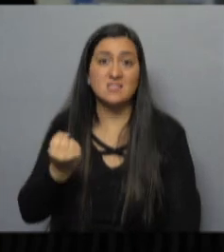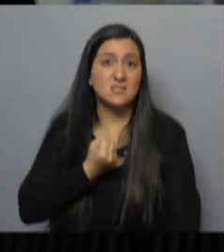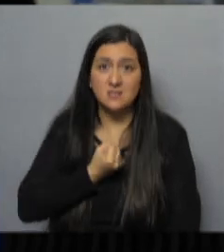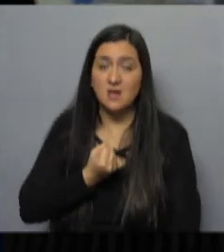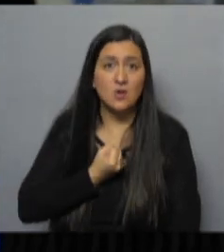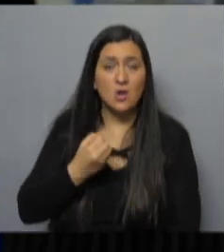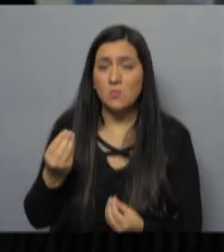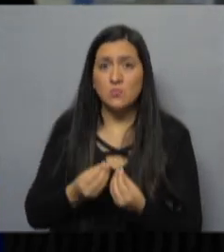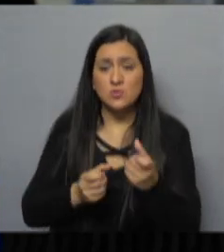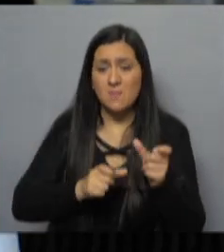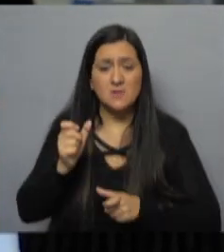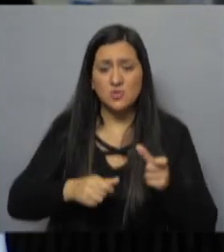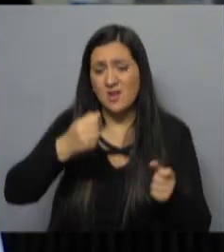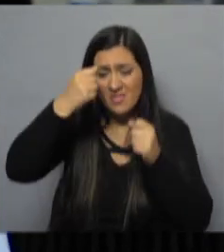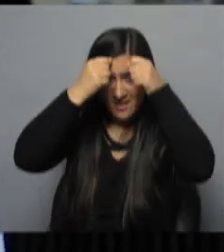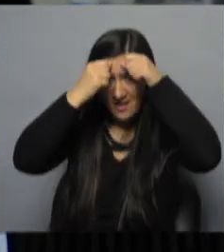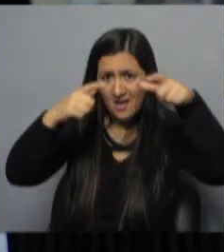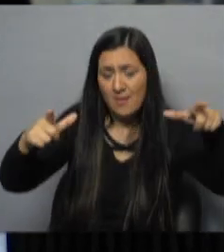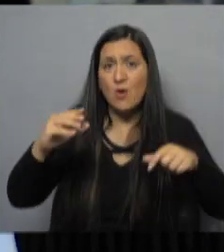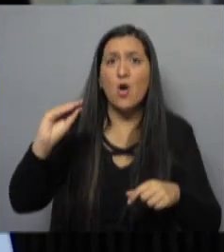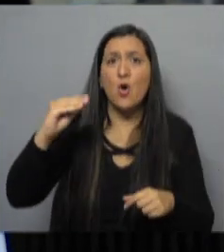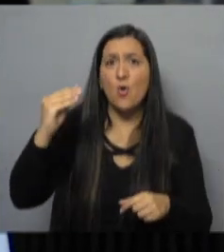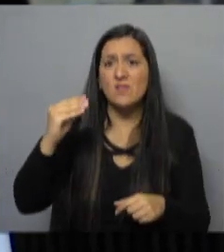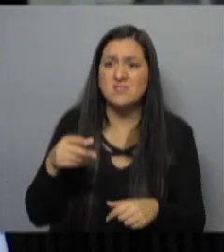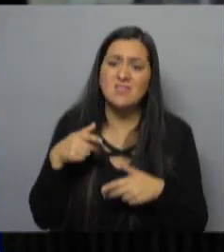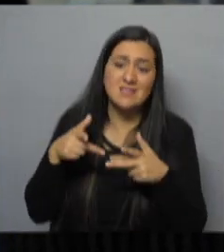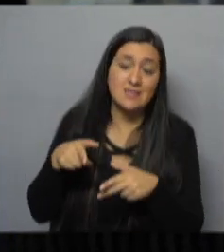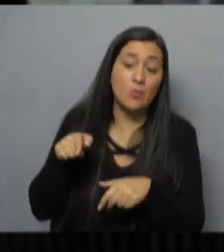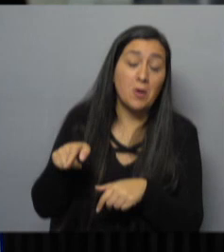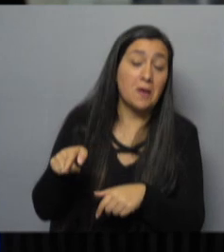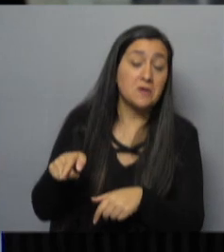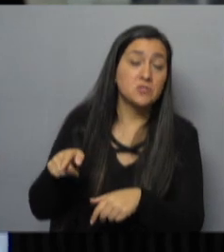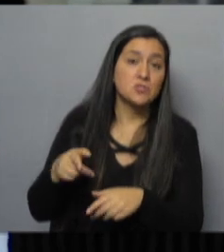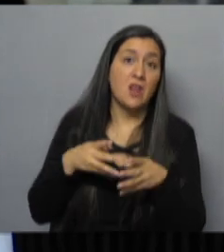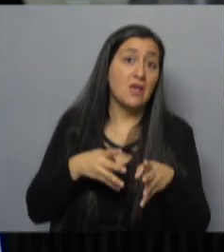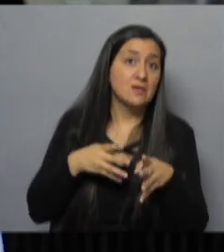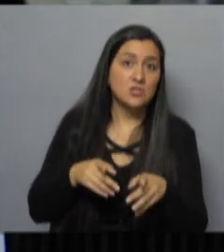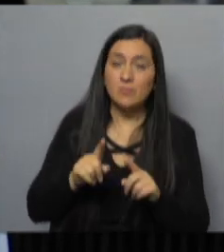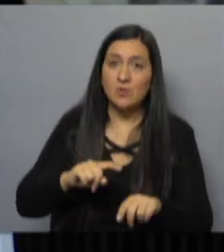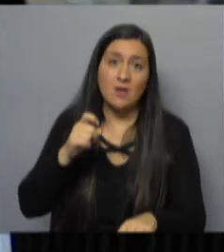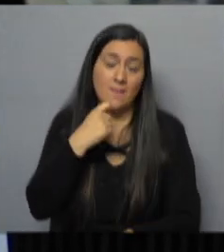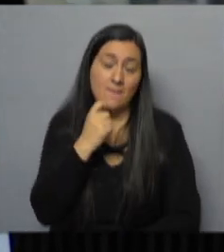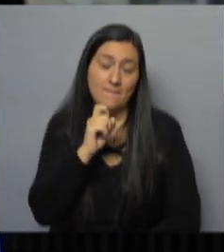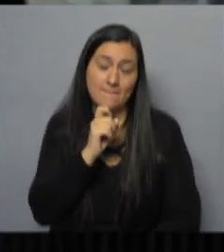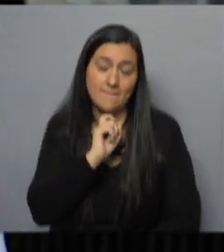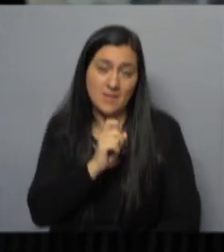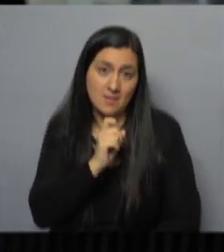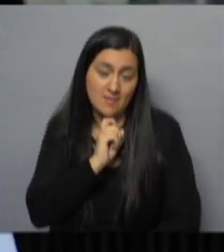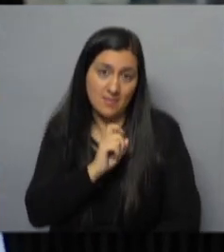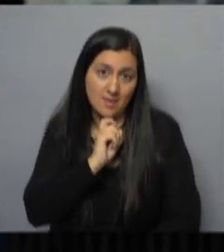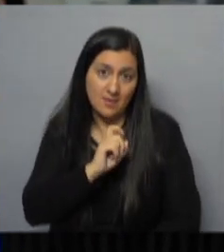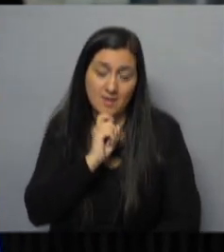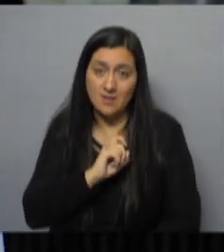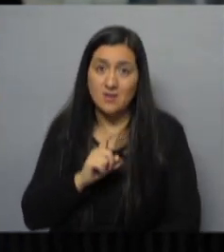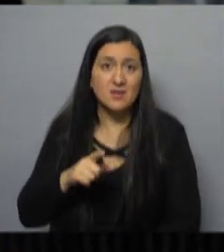a campesinos, a jóvenes, para hacerlos pasar por combatientes. Un hecho durísimo, muy triste, un delito de